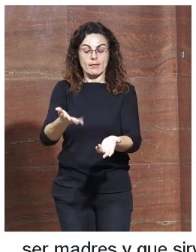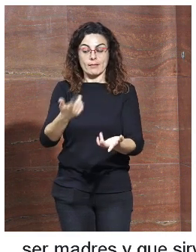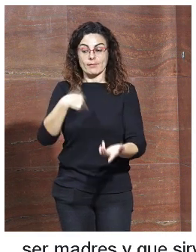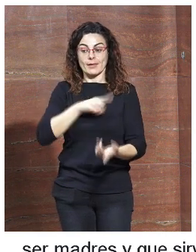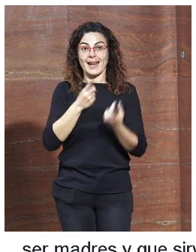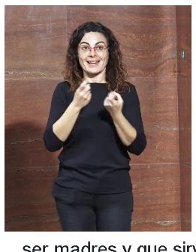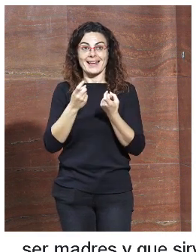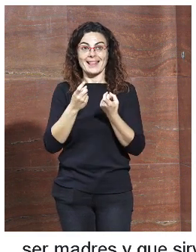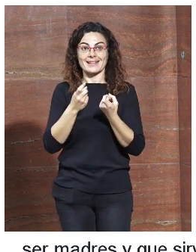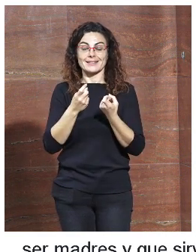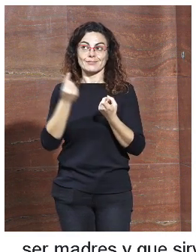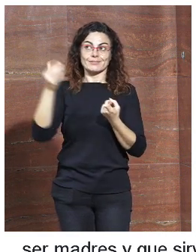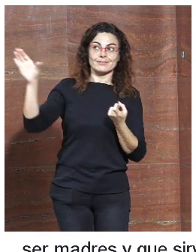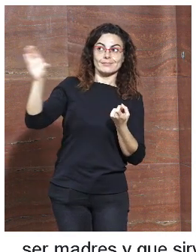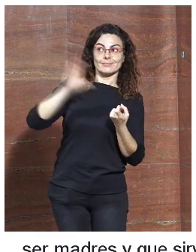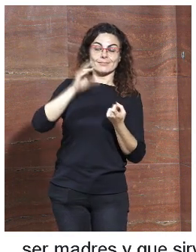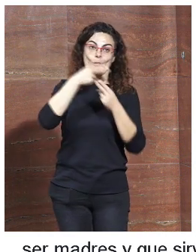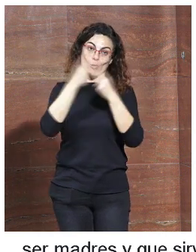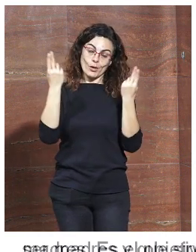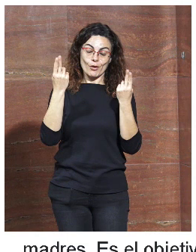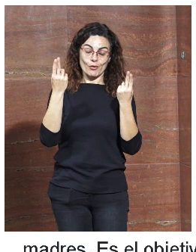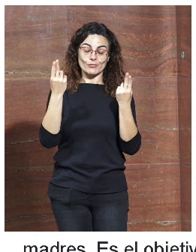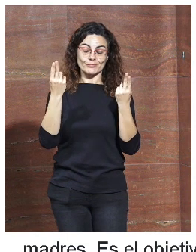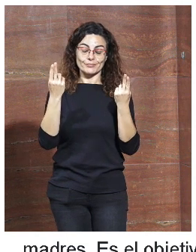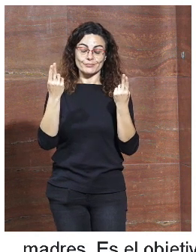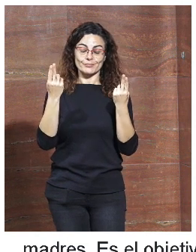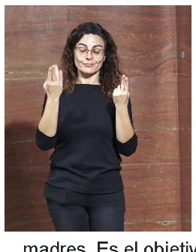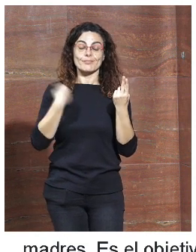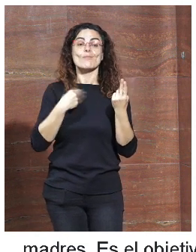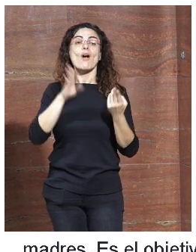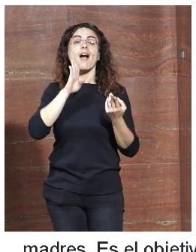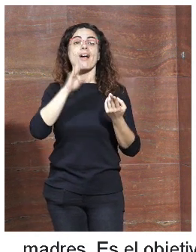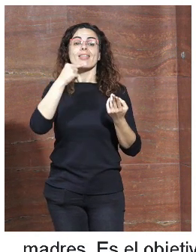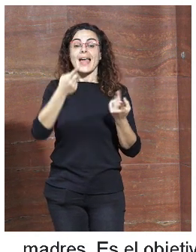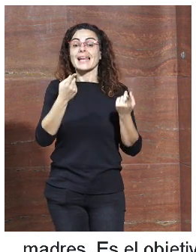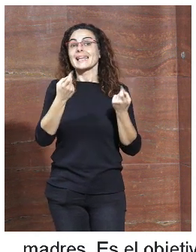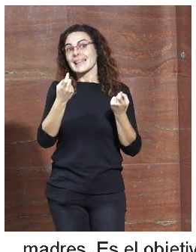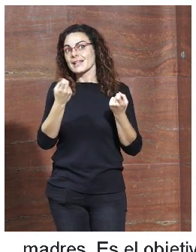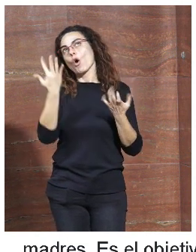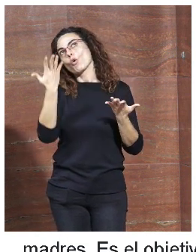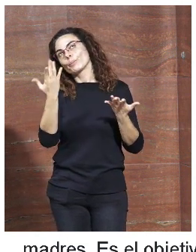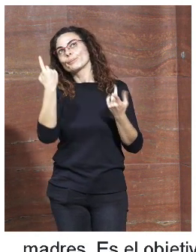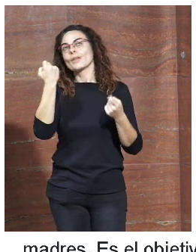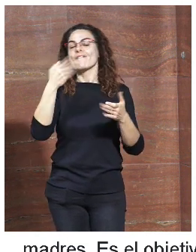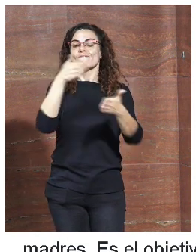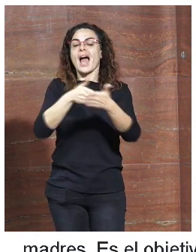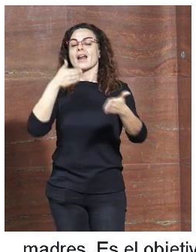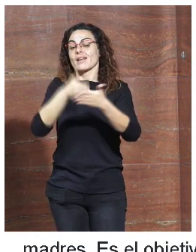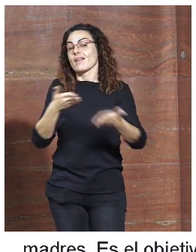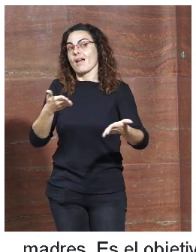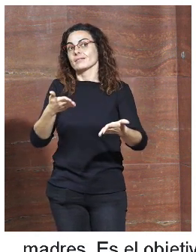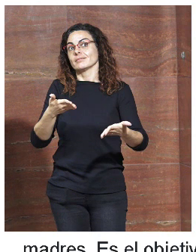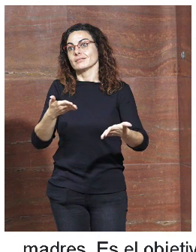necesitamos financiación pública, porque lo que os comentaba antes, una de las necesidades o una de las barreras